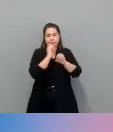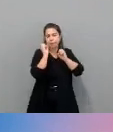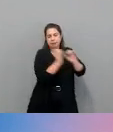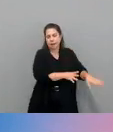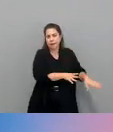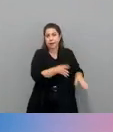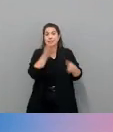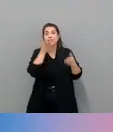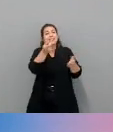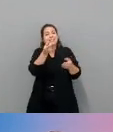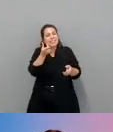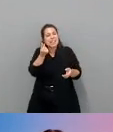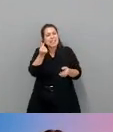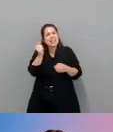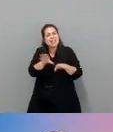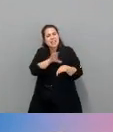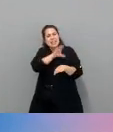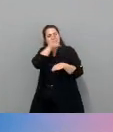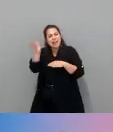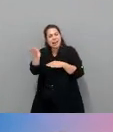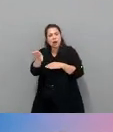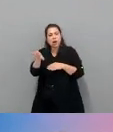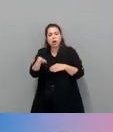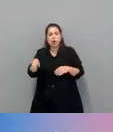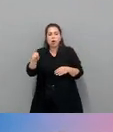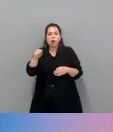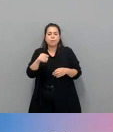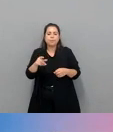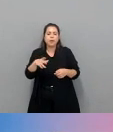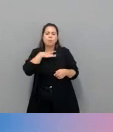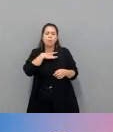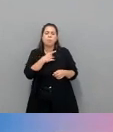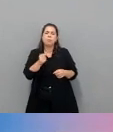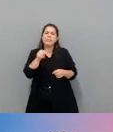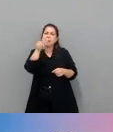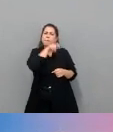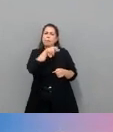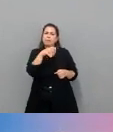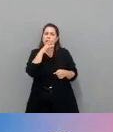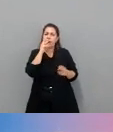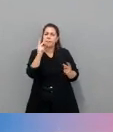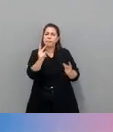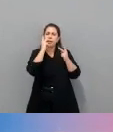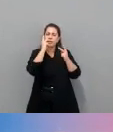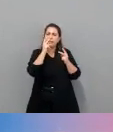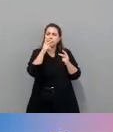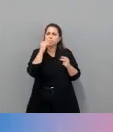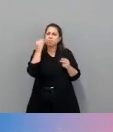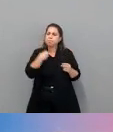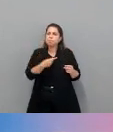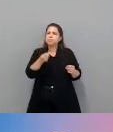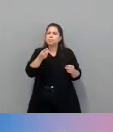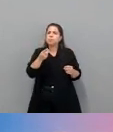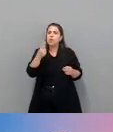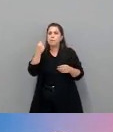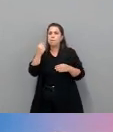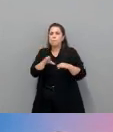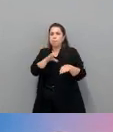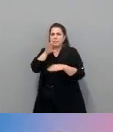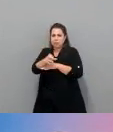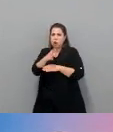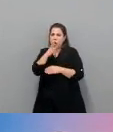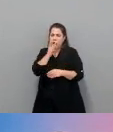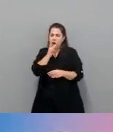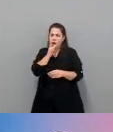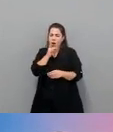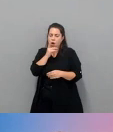económica, posiblemente a muchos de los que estéis del otro lado de la pantalla, sea una prestación que actualmente estéis percibiendo,